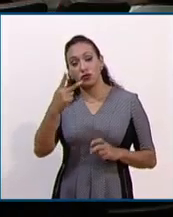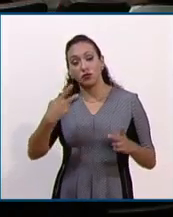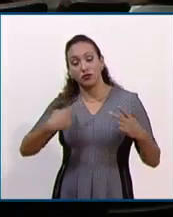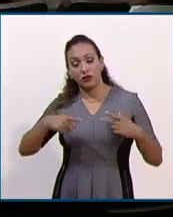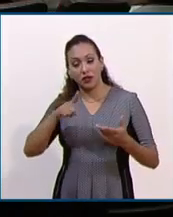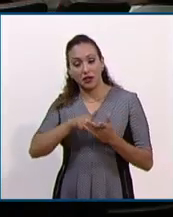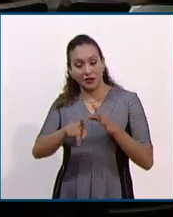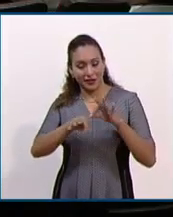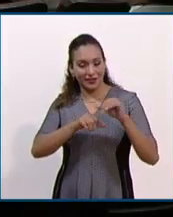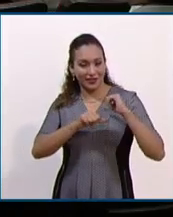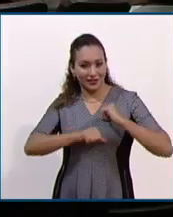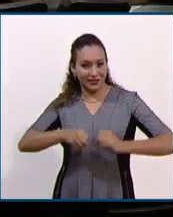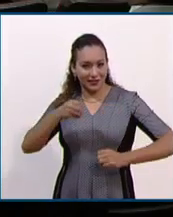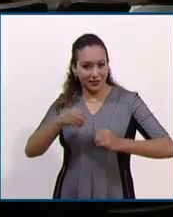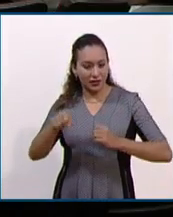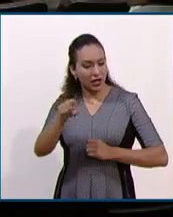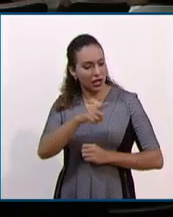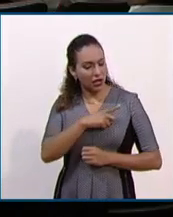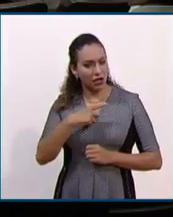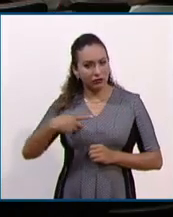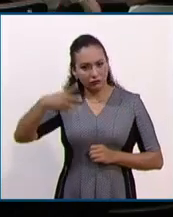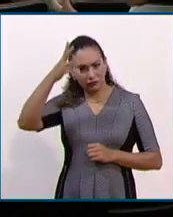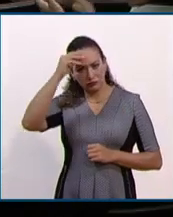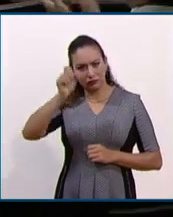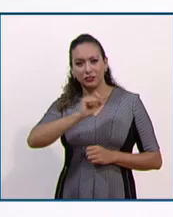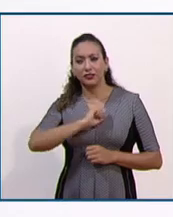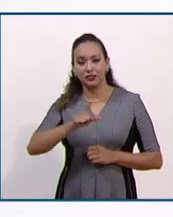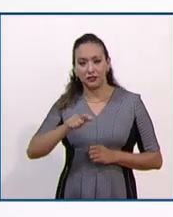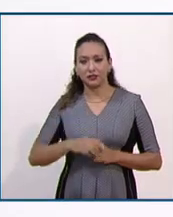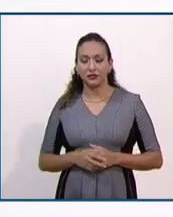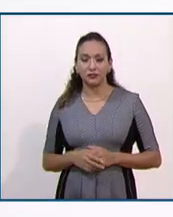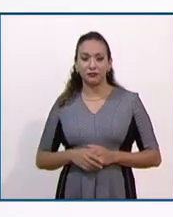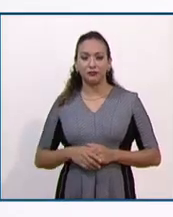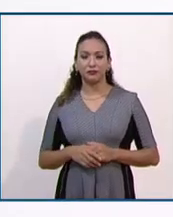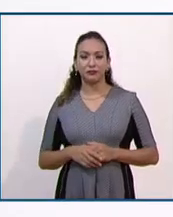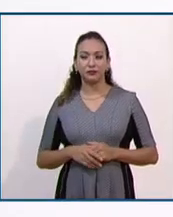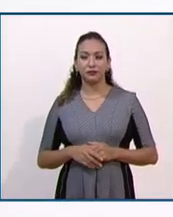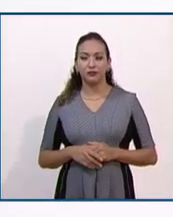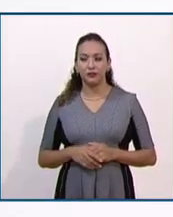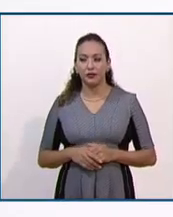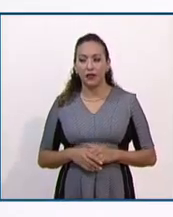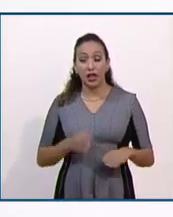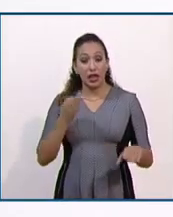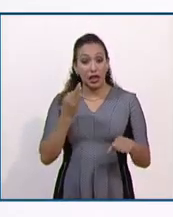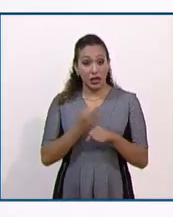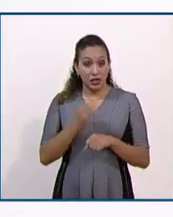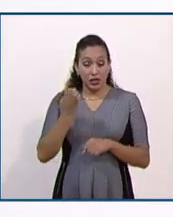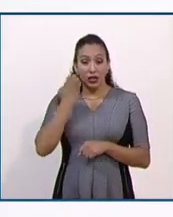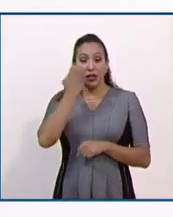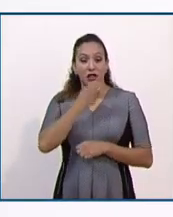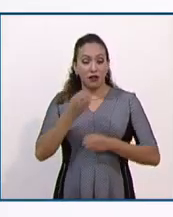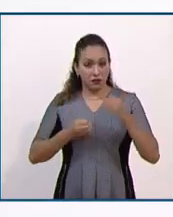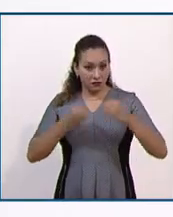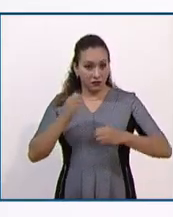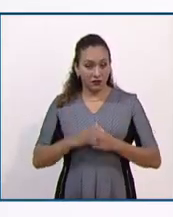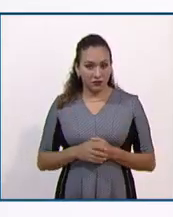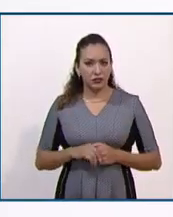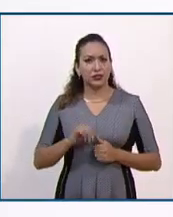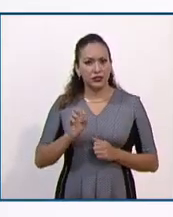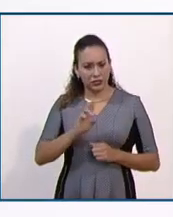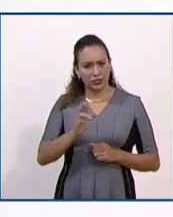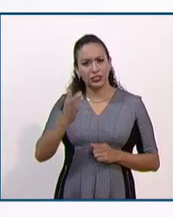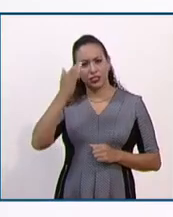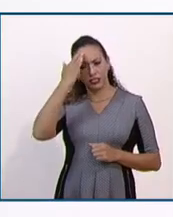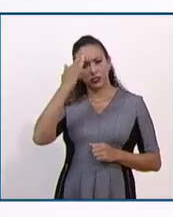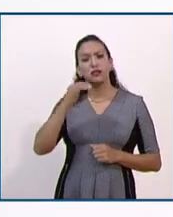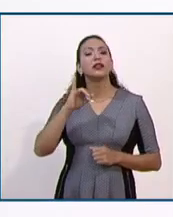del Poder Judicial, quienes fueron admitidos para este curso. Es un momento en el que la escuela, desde luego, reconoce la